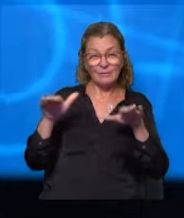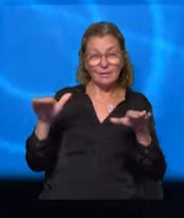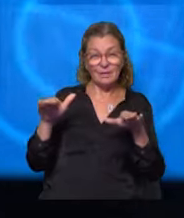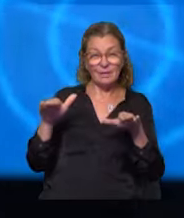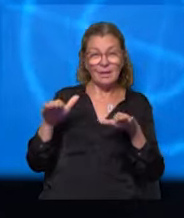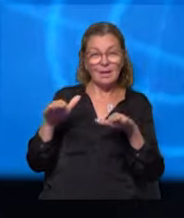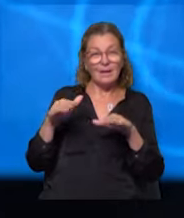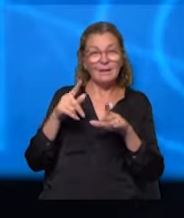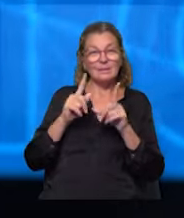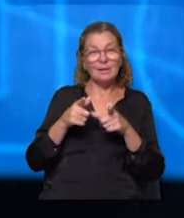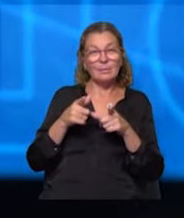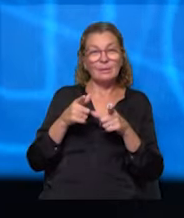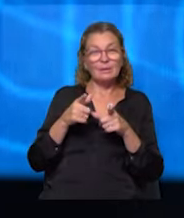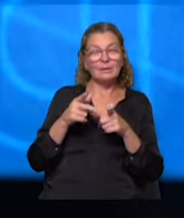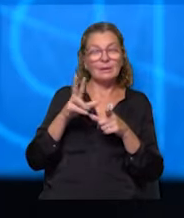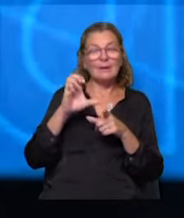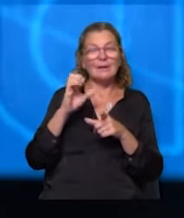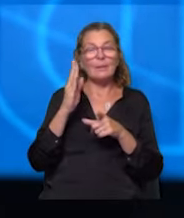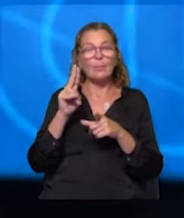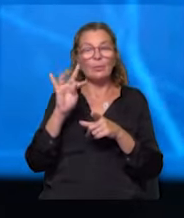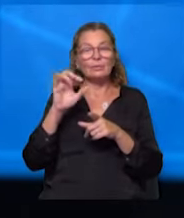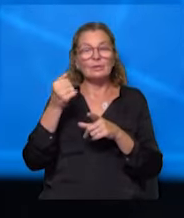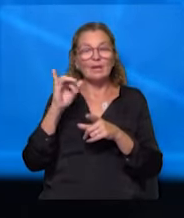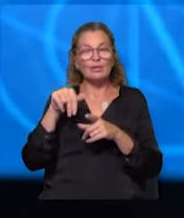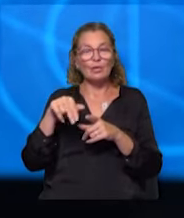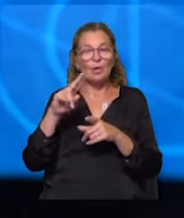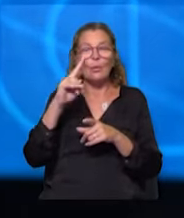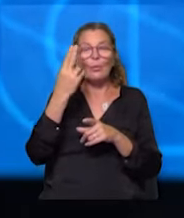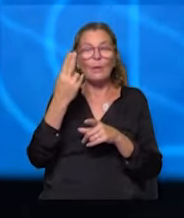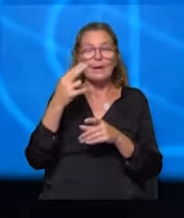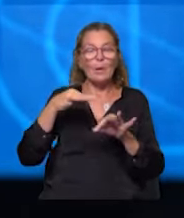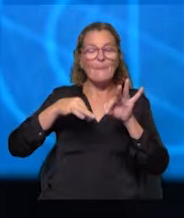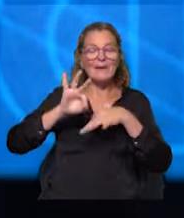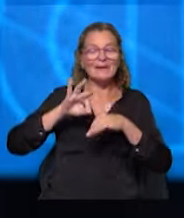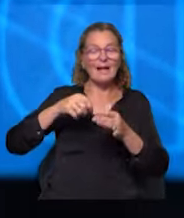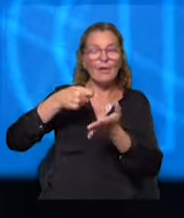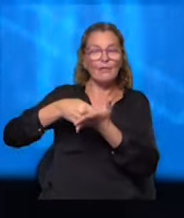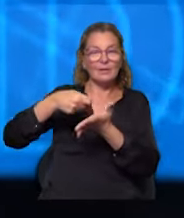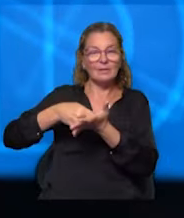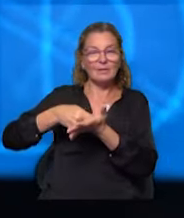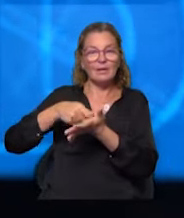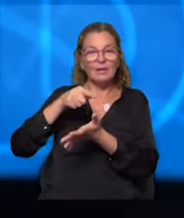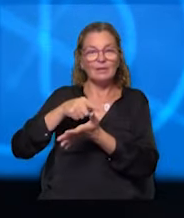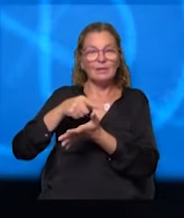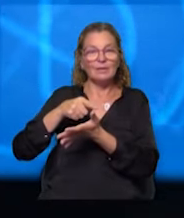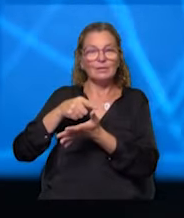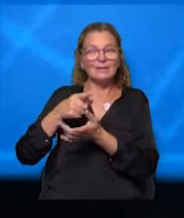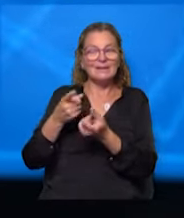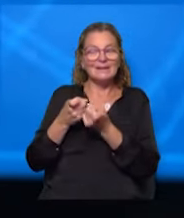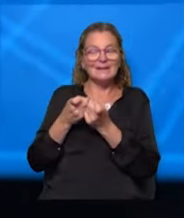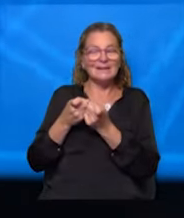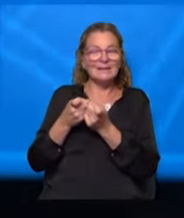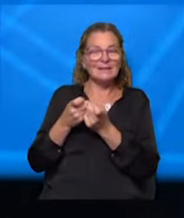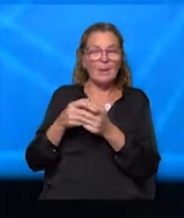macroeconómica y la reputación y la credibilidad del Uruguay en los mercados financieros son prerrequisitos